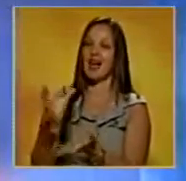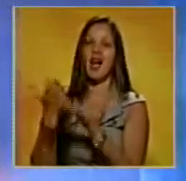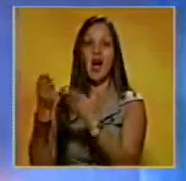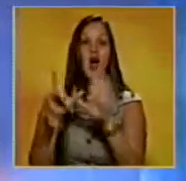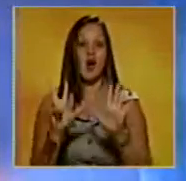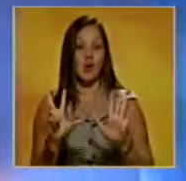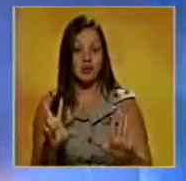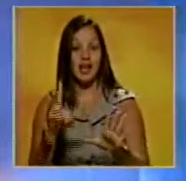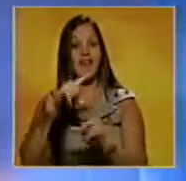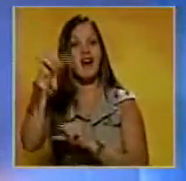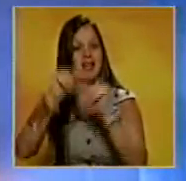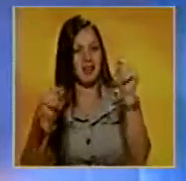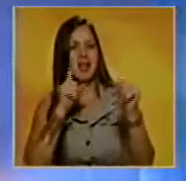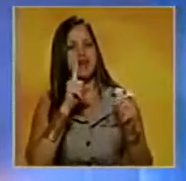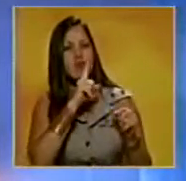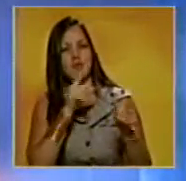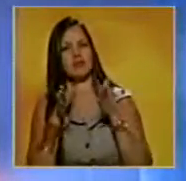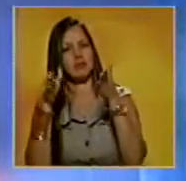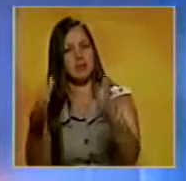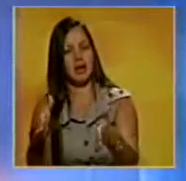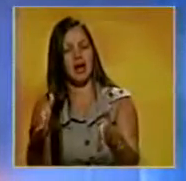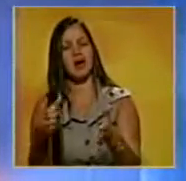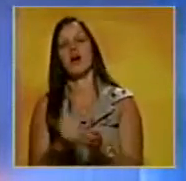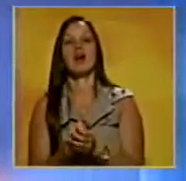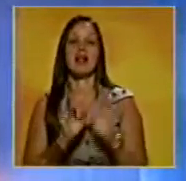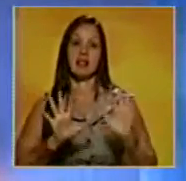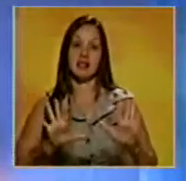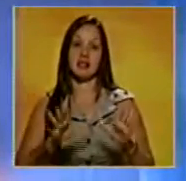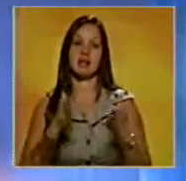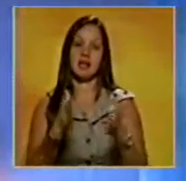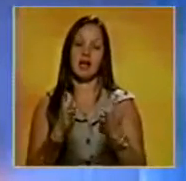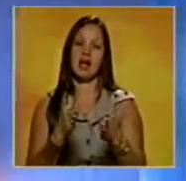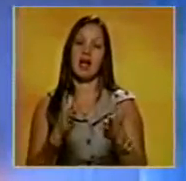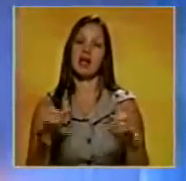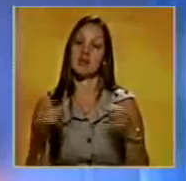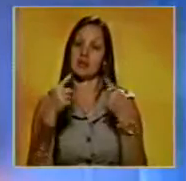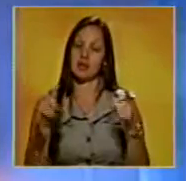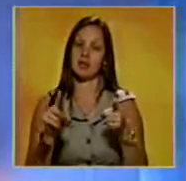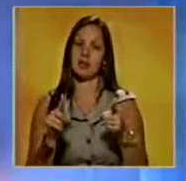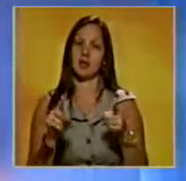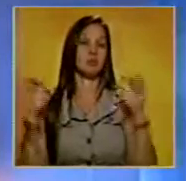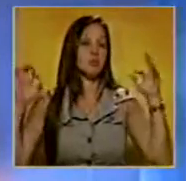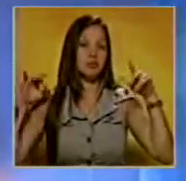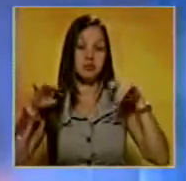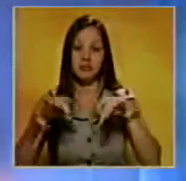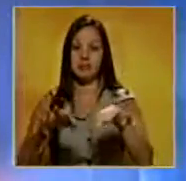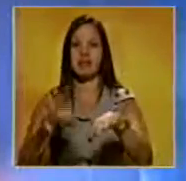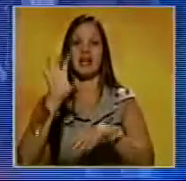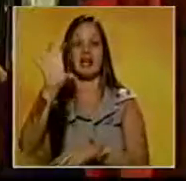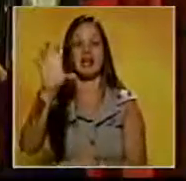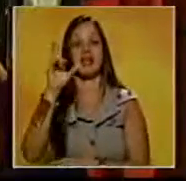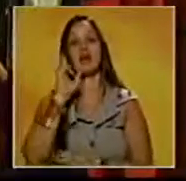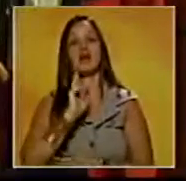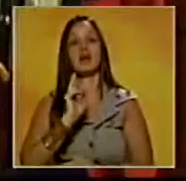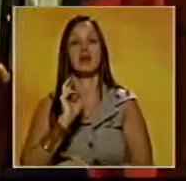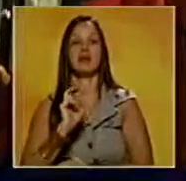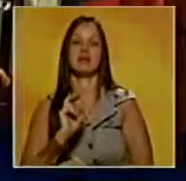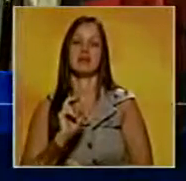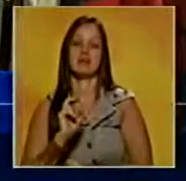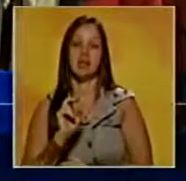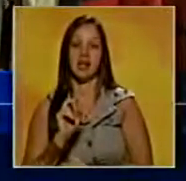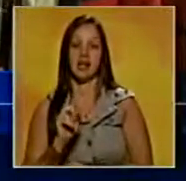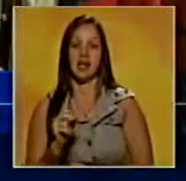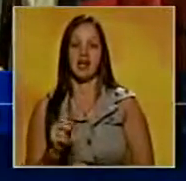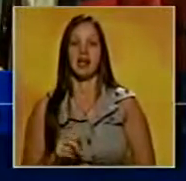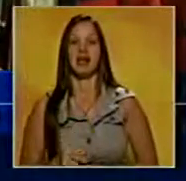de Venezuela con mención especial en su décima entrega en un acto muy concurrido realizado en el Estado Bolívar. Bueno, entre